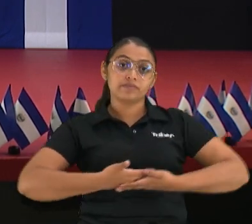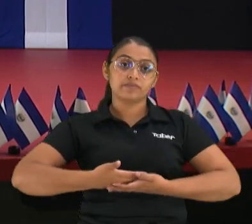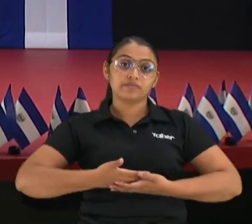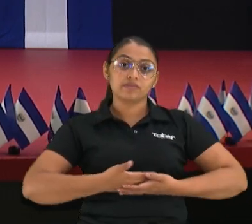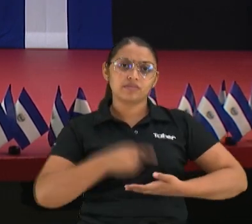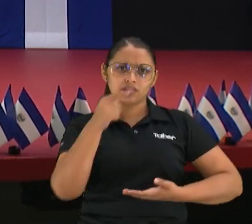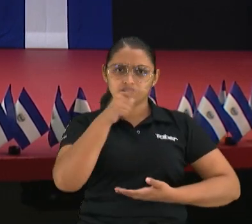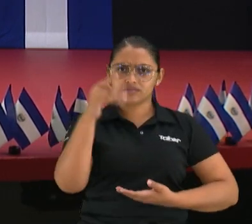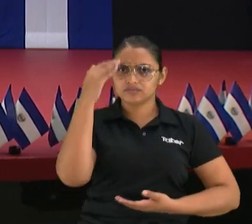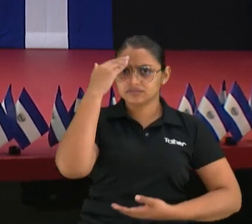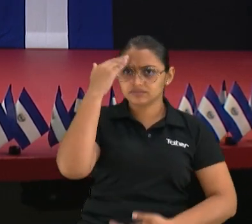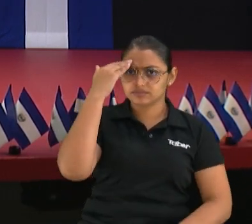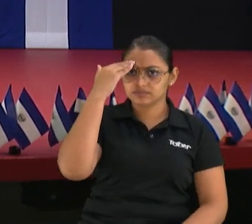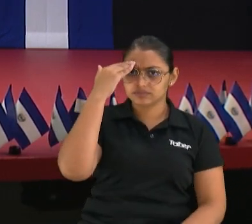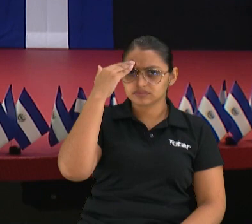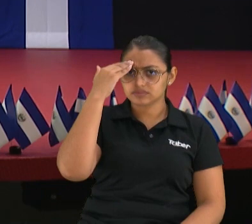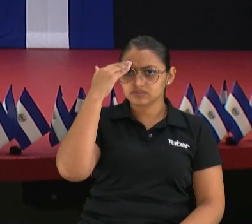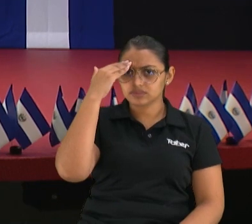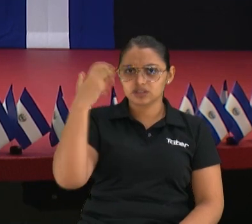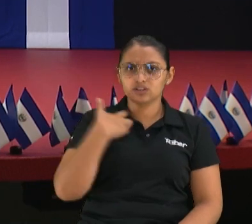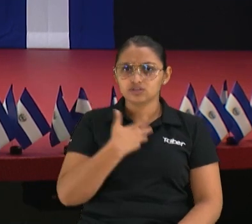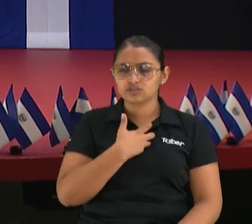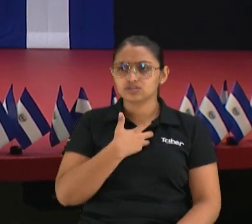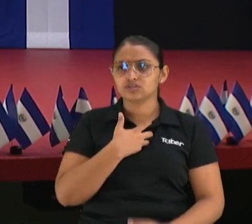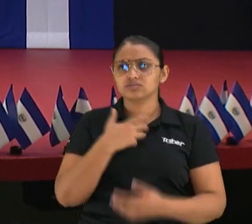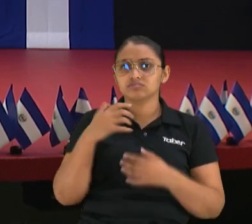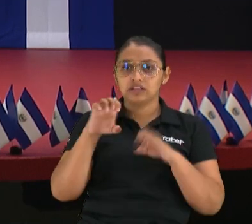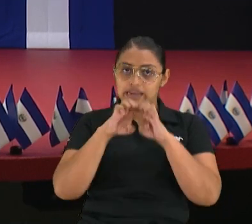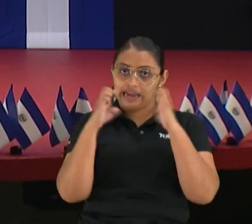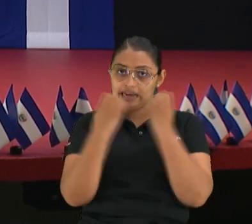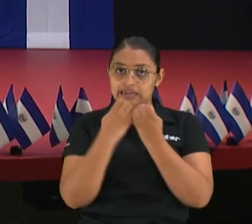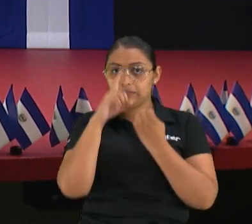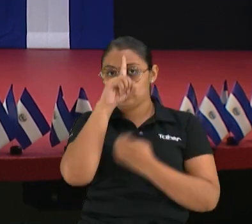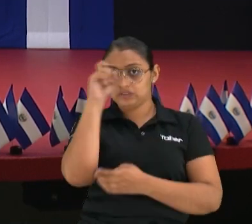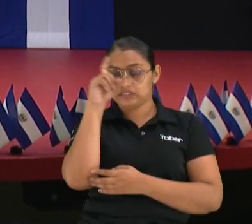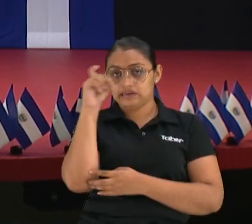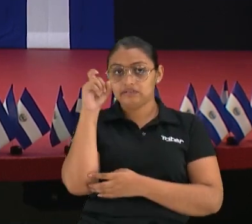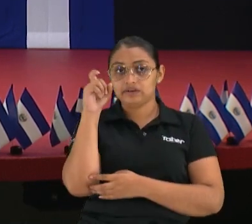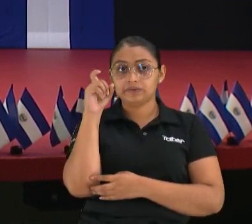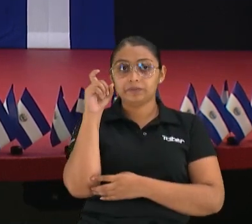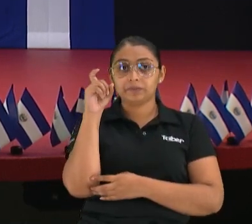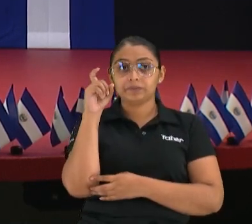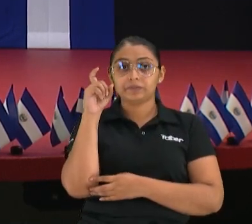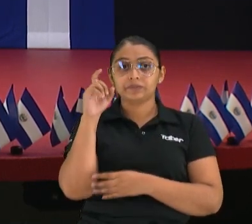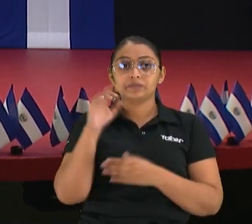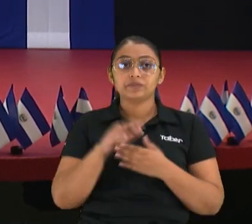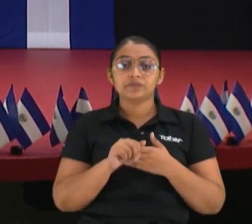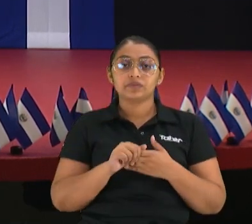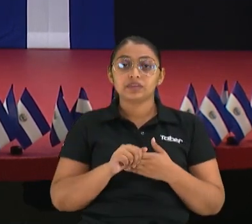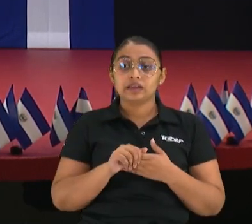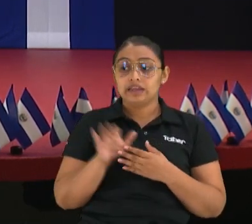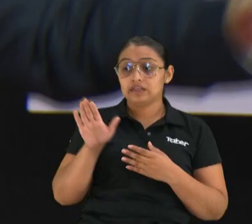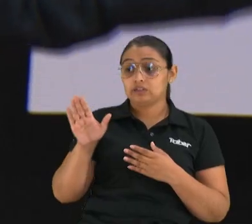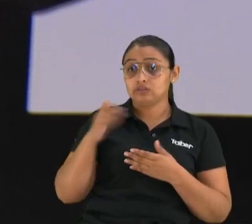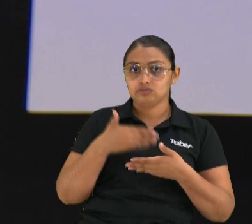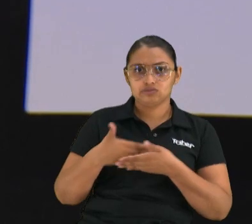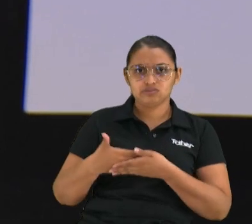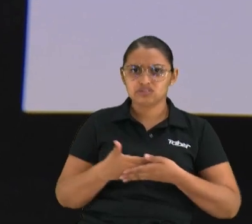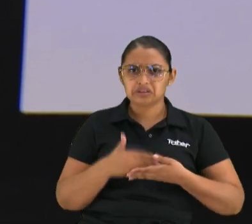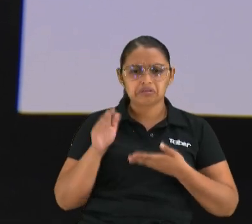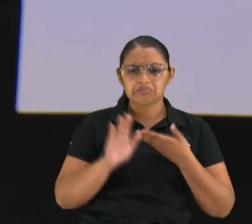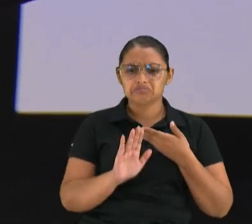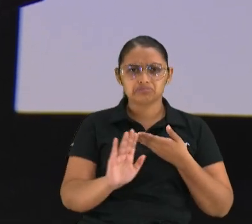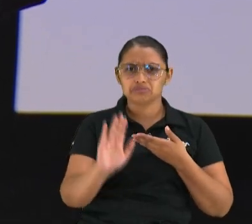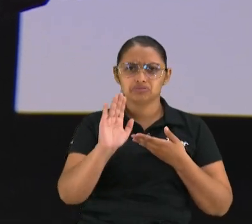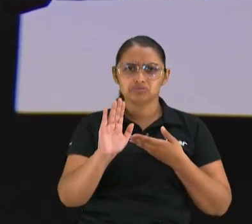sabe que nosotros tenemos compañeros en el equipo de trabajo general estar inmediato el general que sus hijos nunca han puesto un